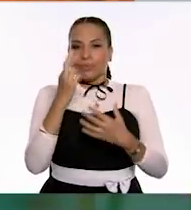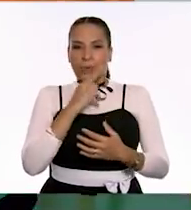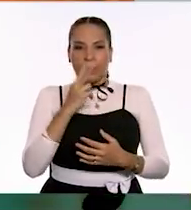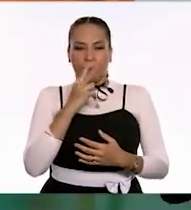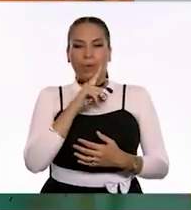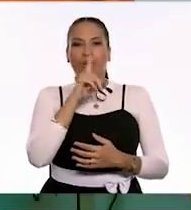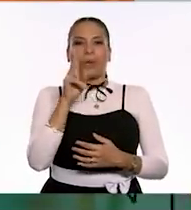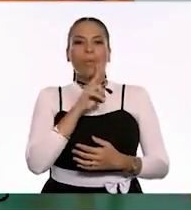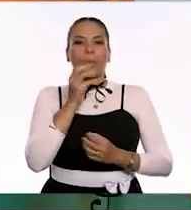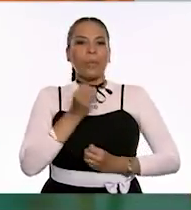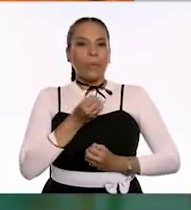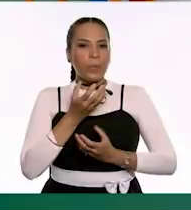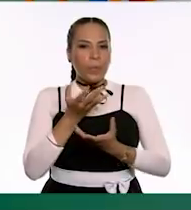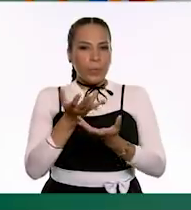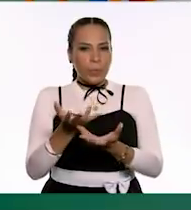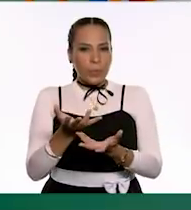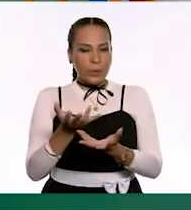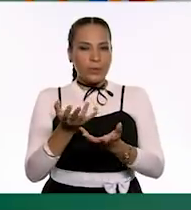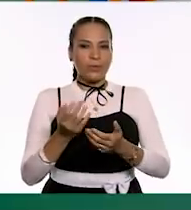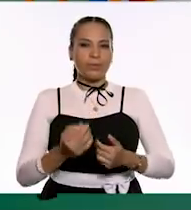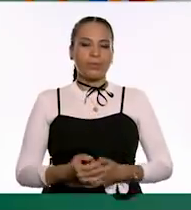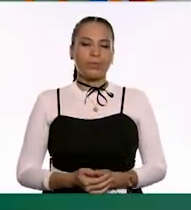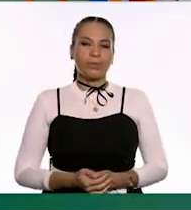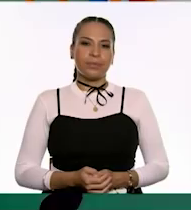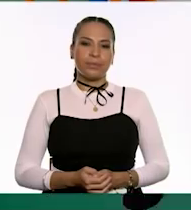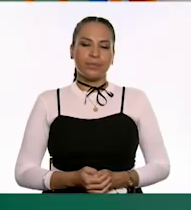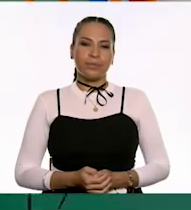y sacamos el aire.